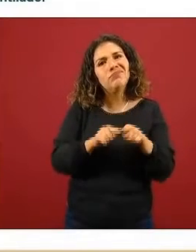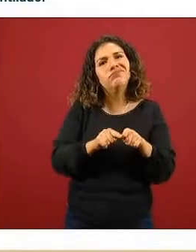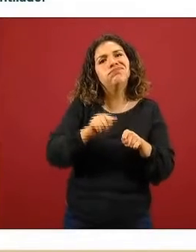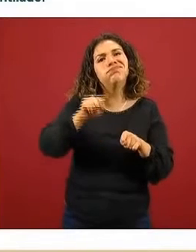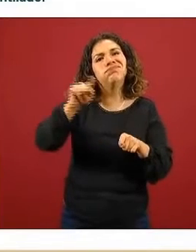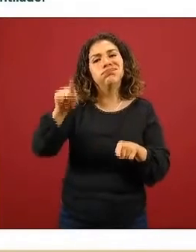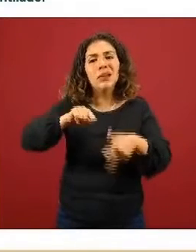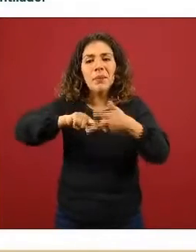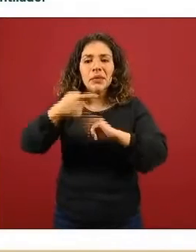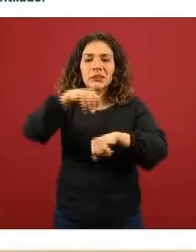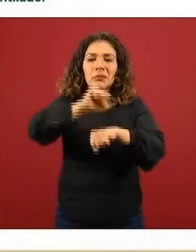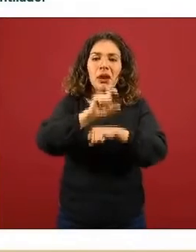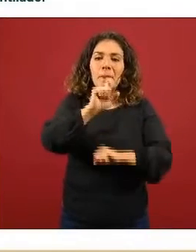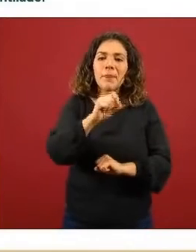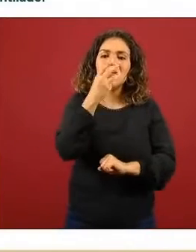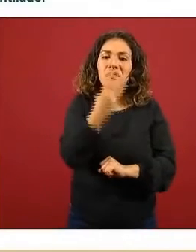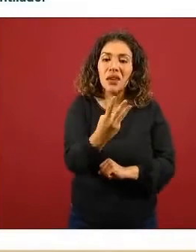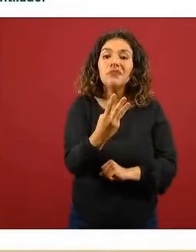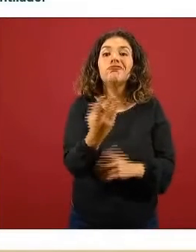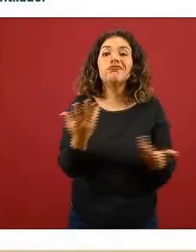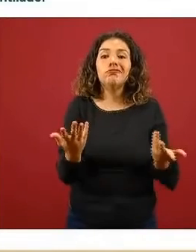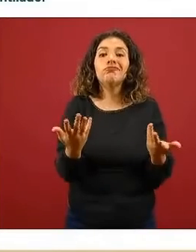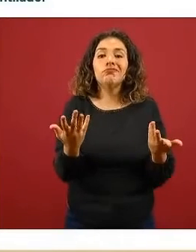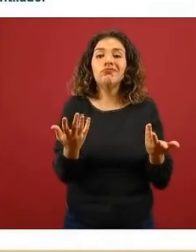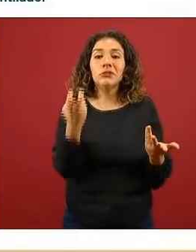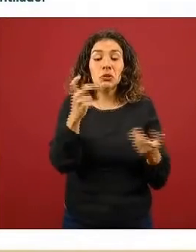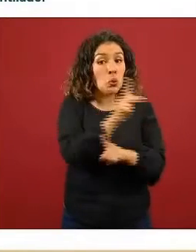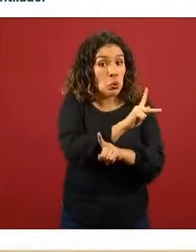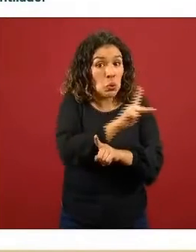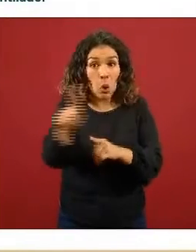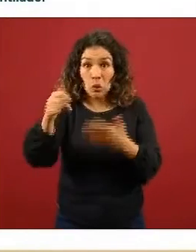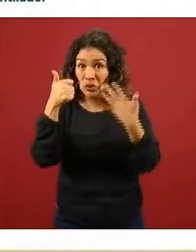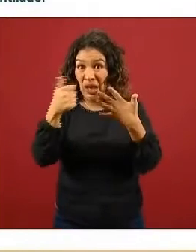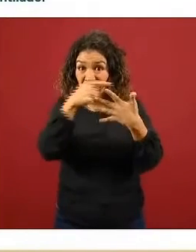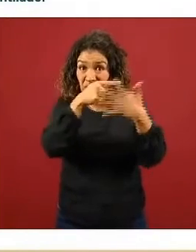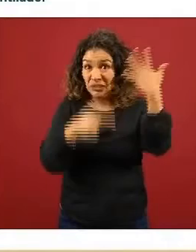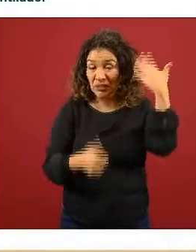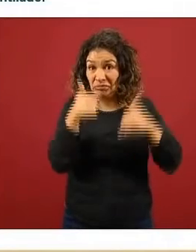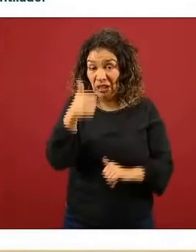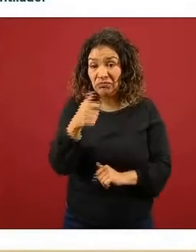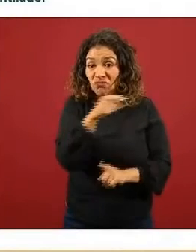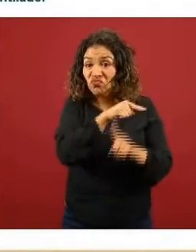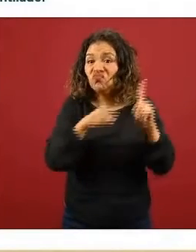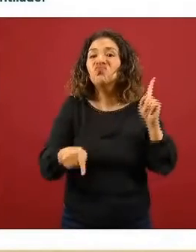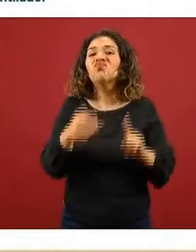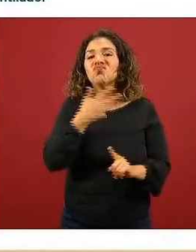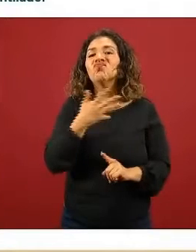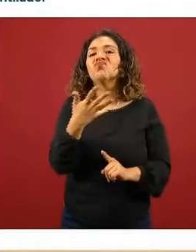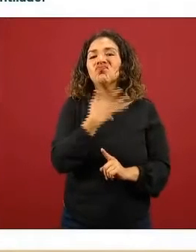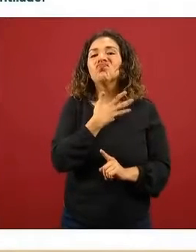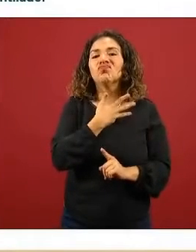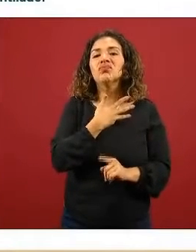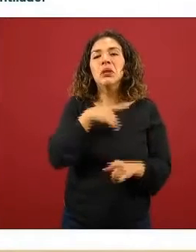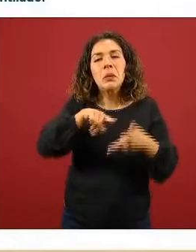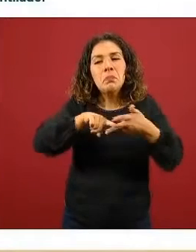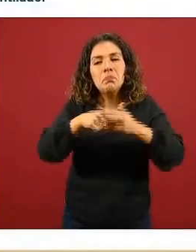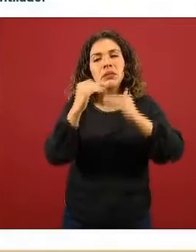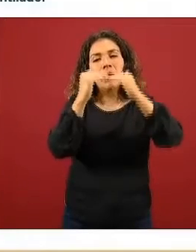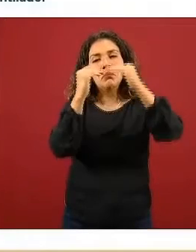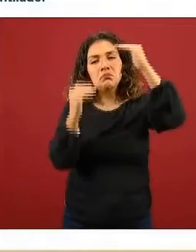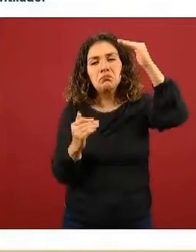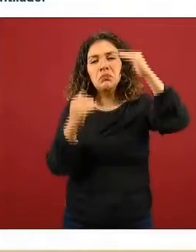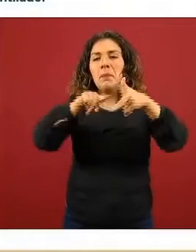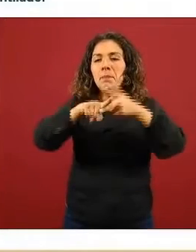la semana 23, y prácticamente todos ellos, los 6 municipios, tienen esta tendencia descendente entre